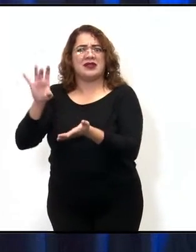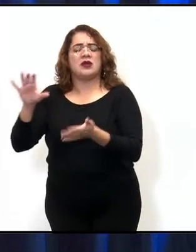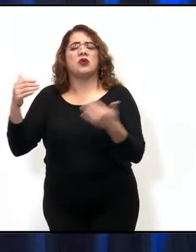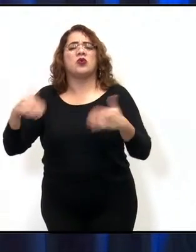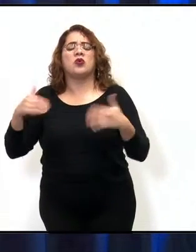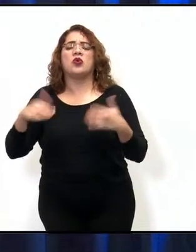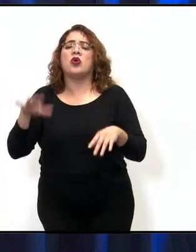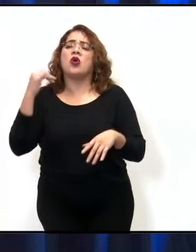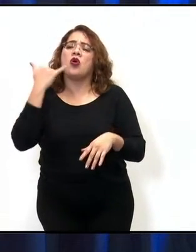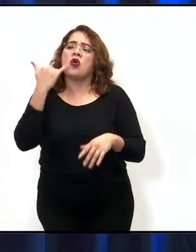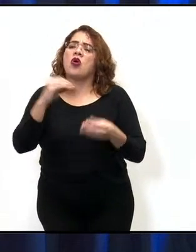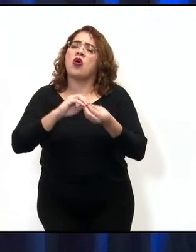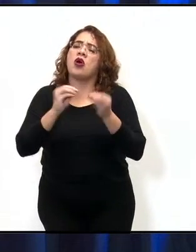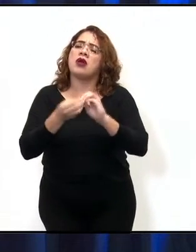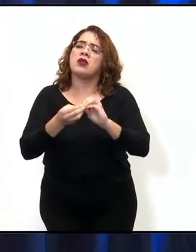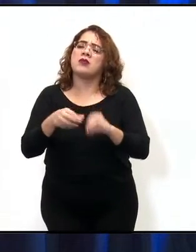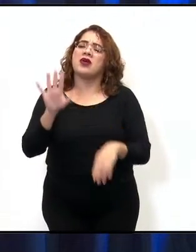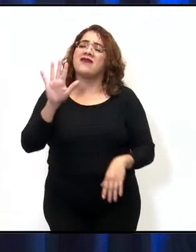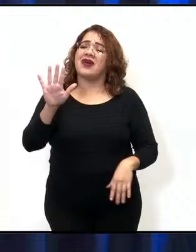562-570-4636